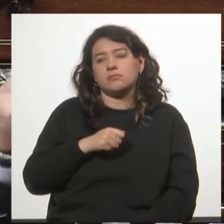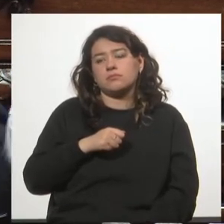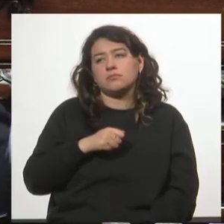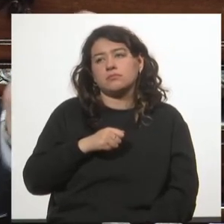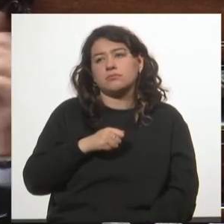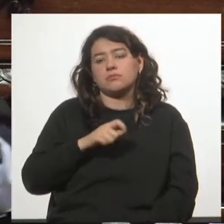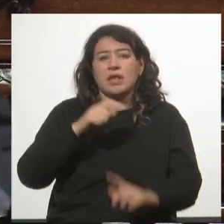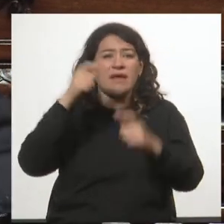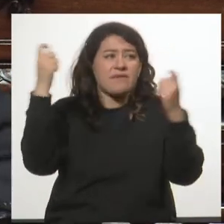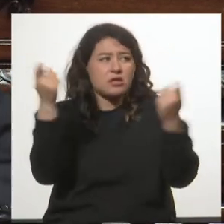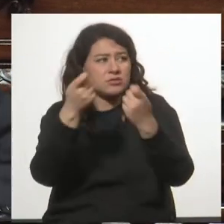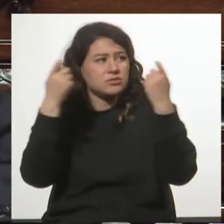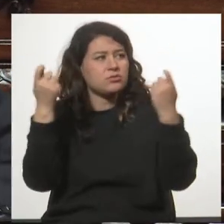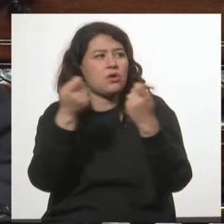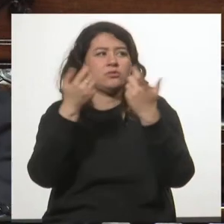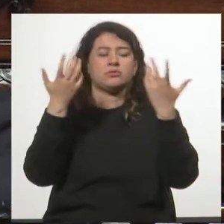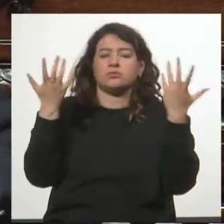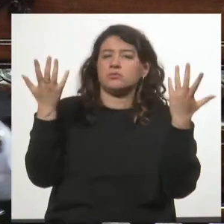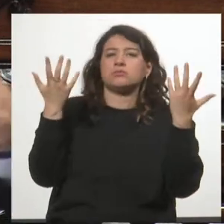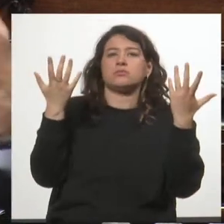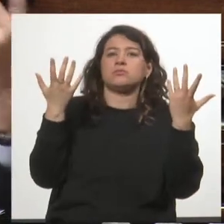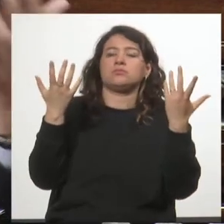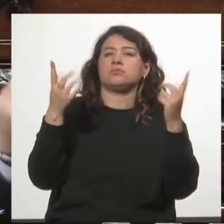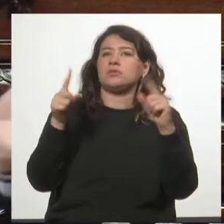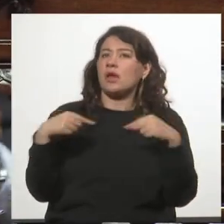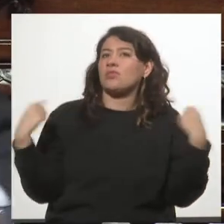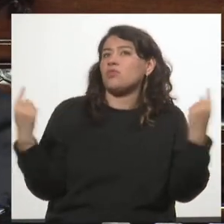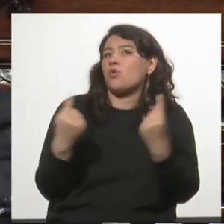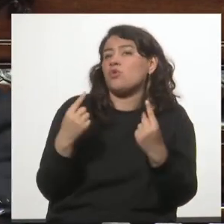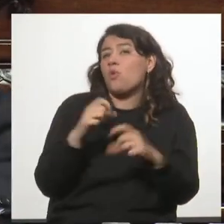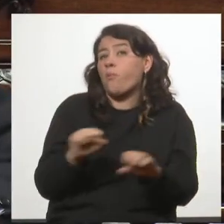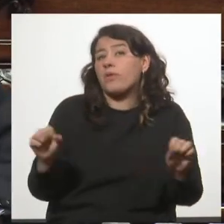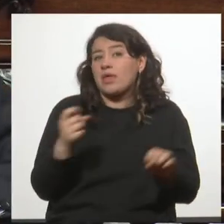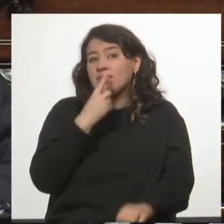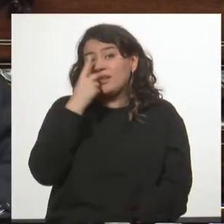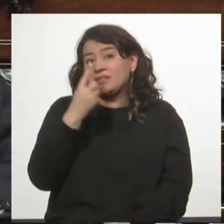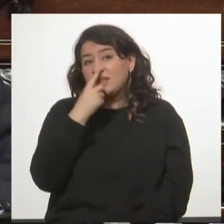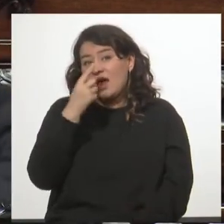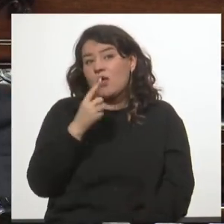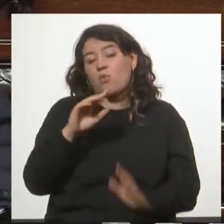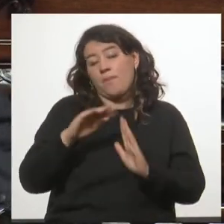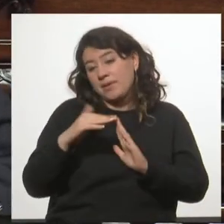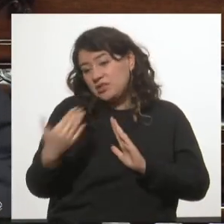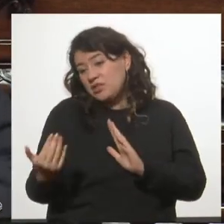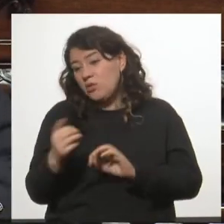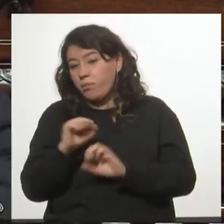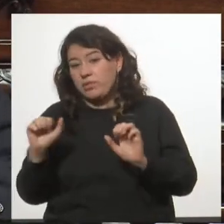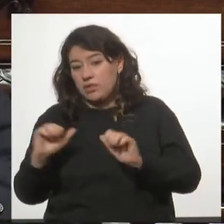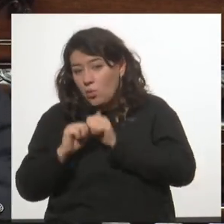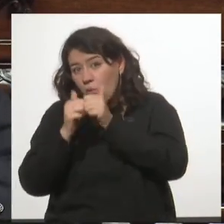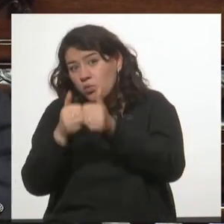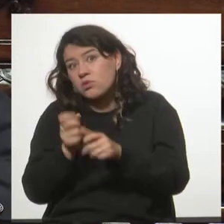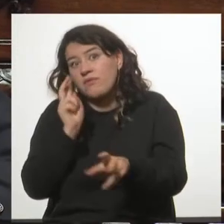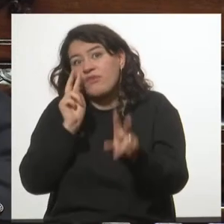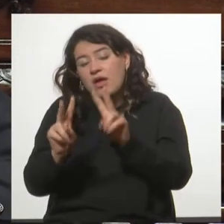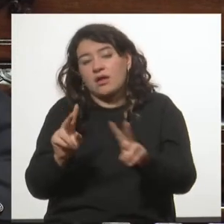eventos que a todos los uruguayos nos puede interesar que algún vecino puede venir